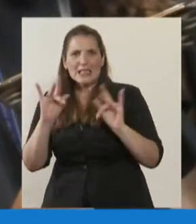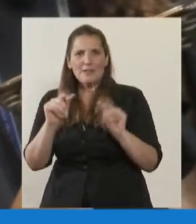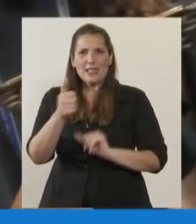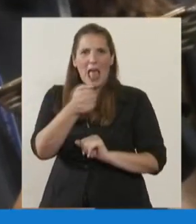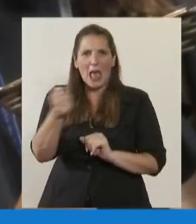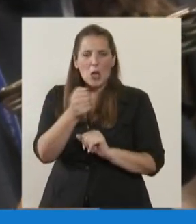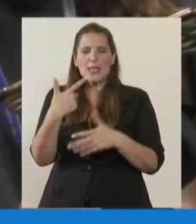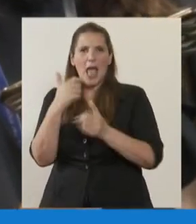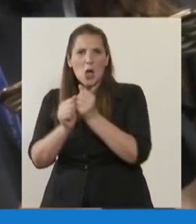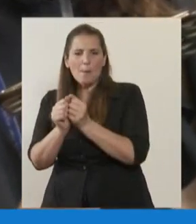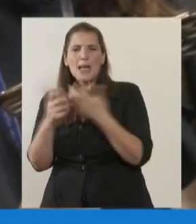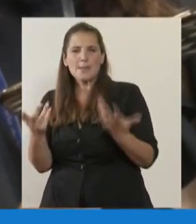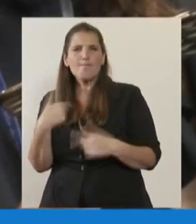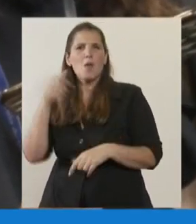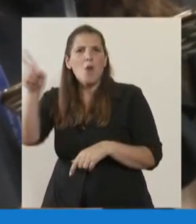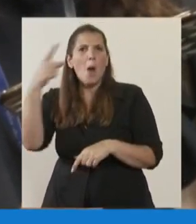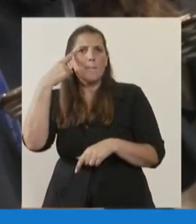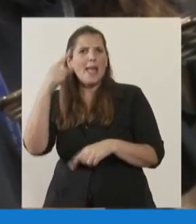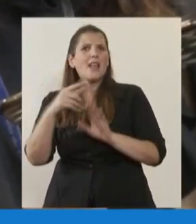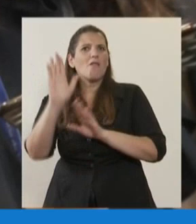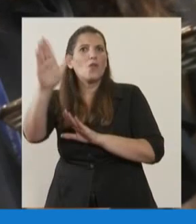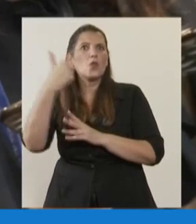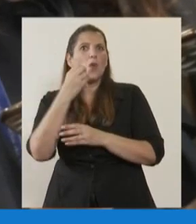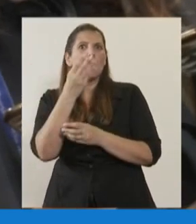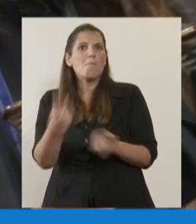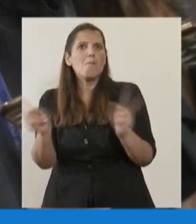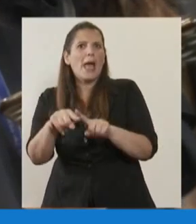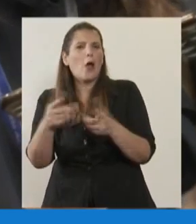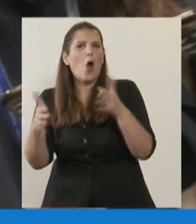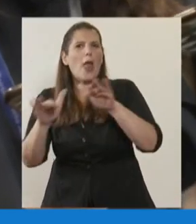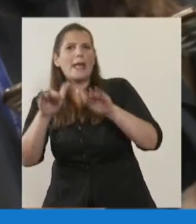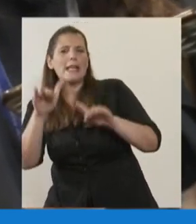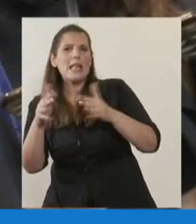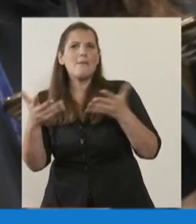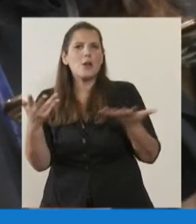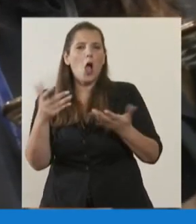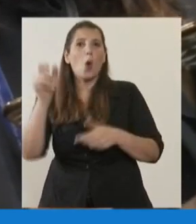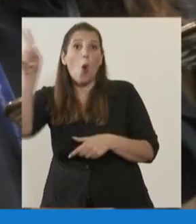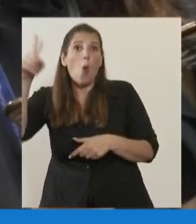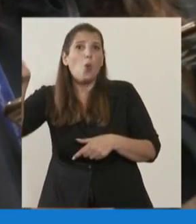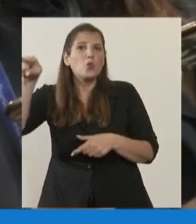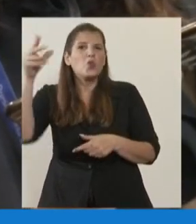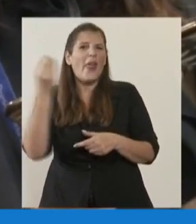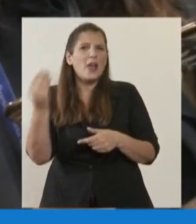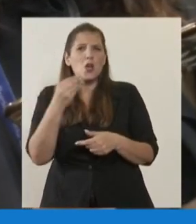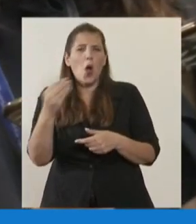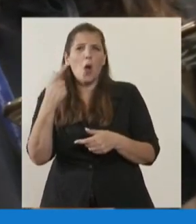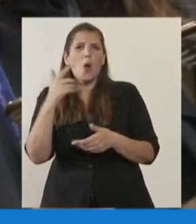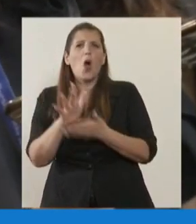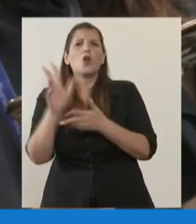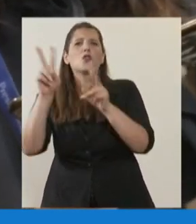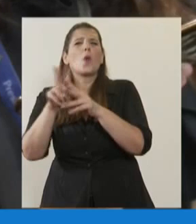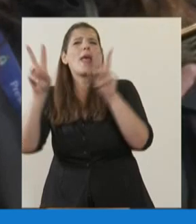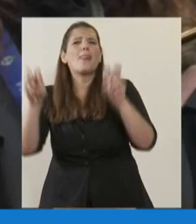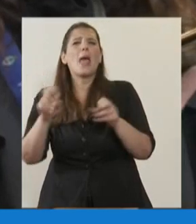si hay alguna visión para cuándo se puede equilibrar, pero fundamentalmente es, ¿ustedes están aportando al tema